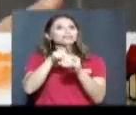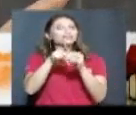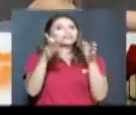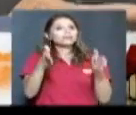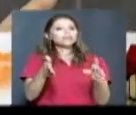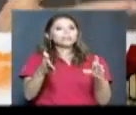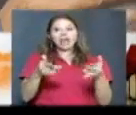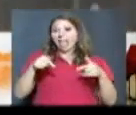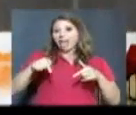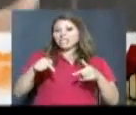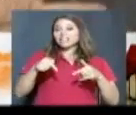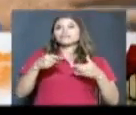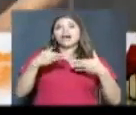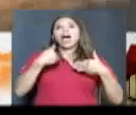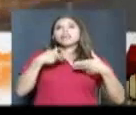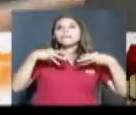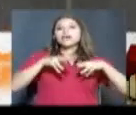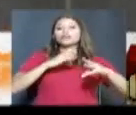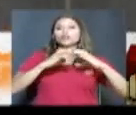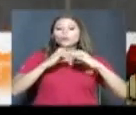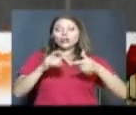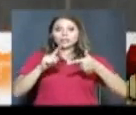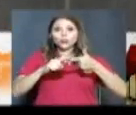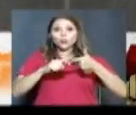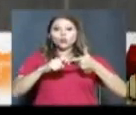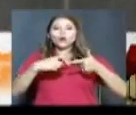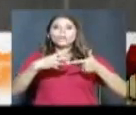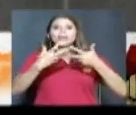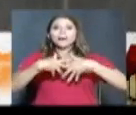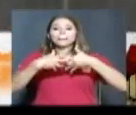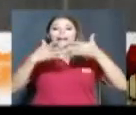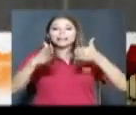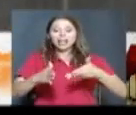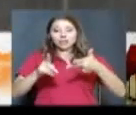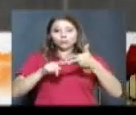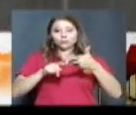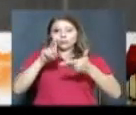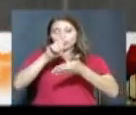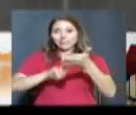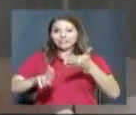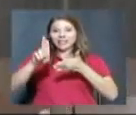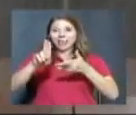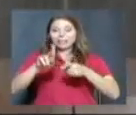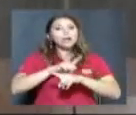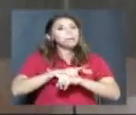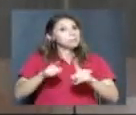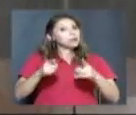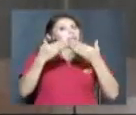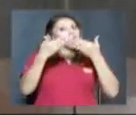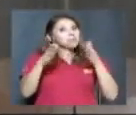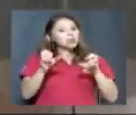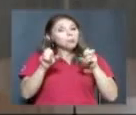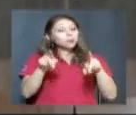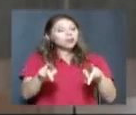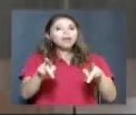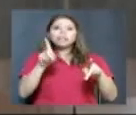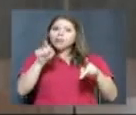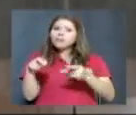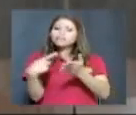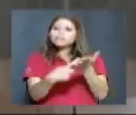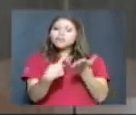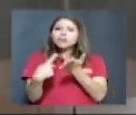medios, dueños de medios y la academia, ¿verdad? Esto hay que abrirlo, y eso es lo bueno De que yo creo de esta discusión hay que abrirla. Hay